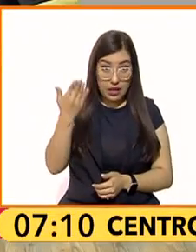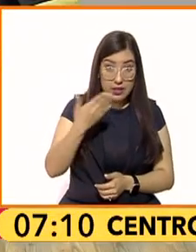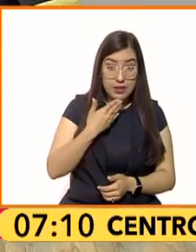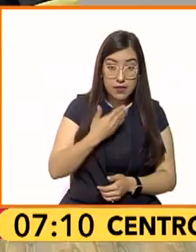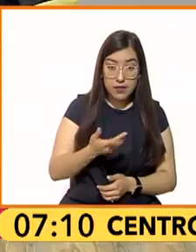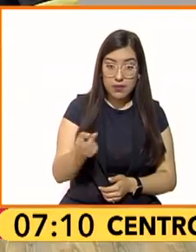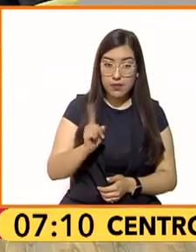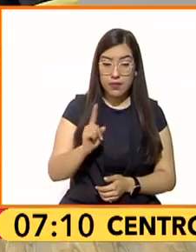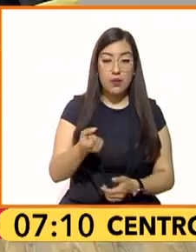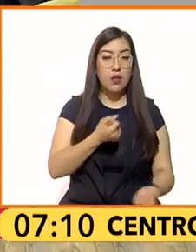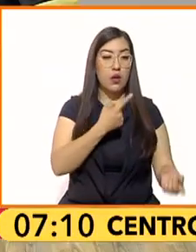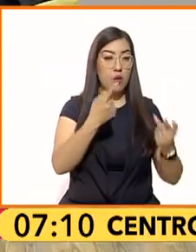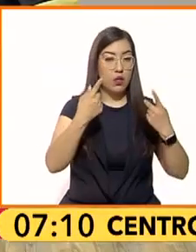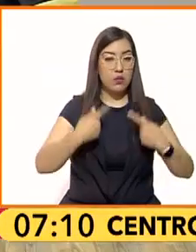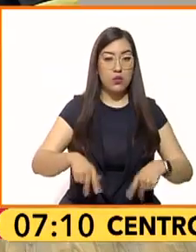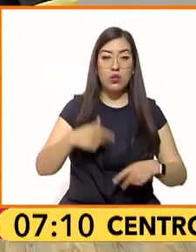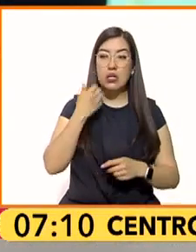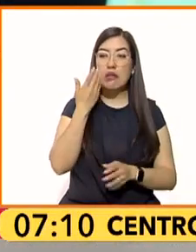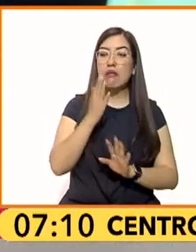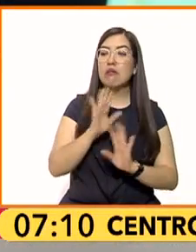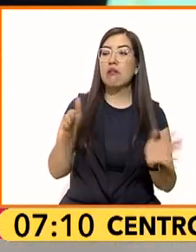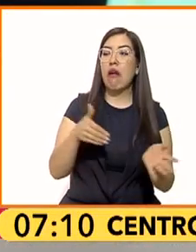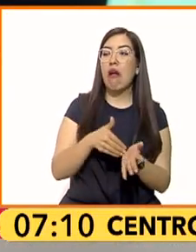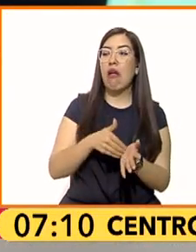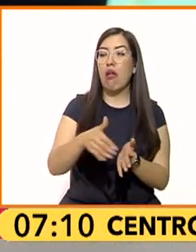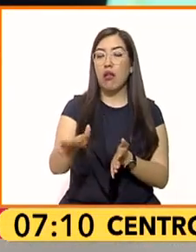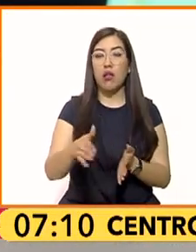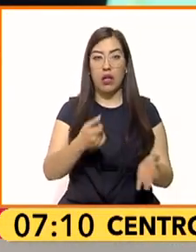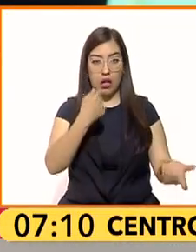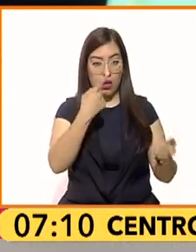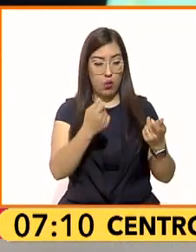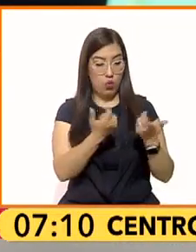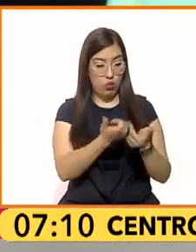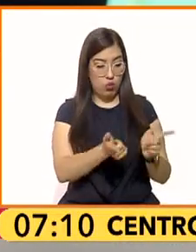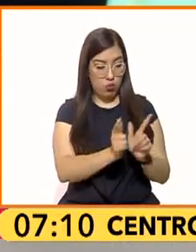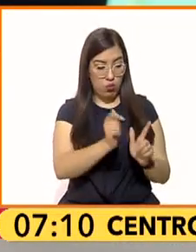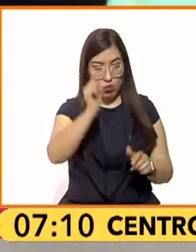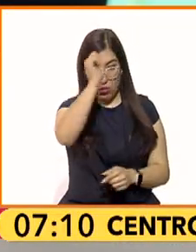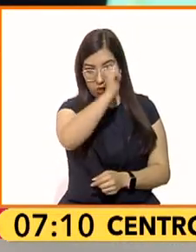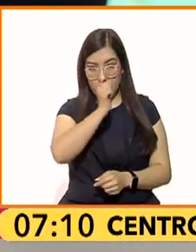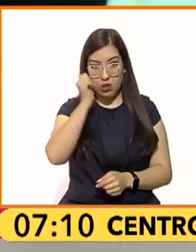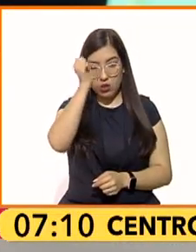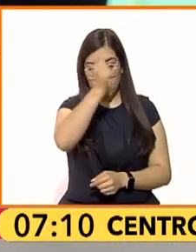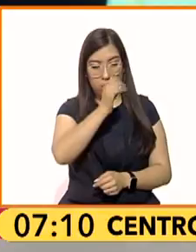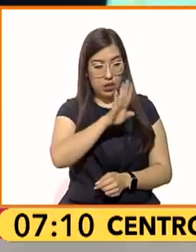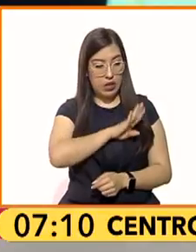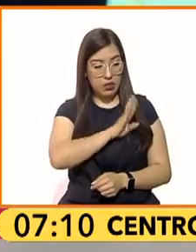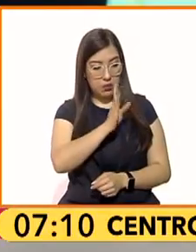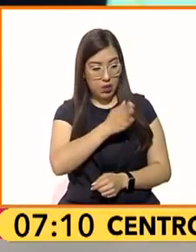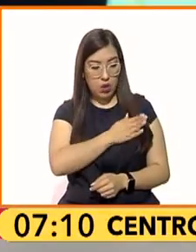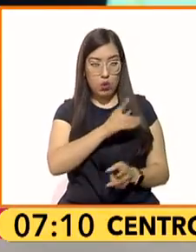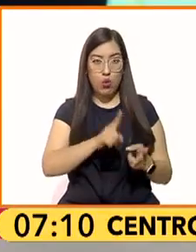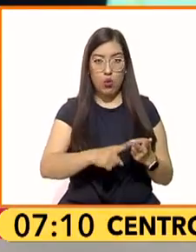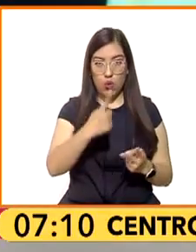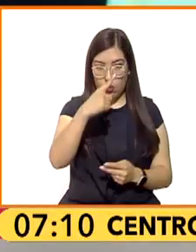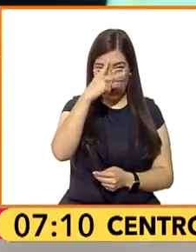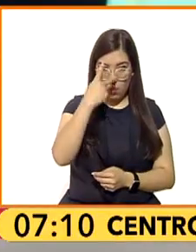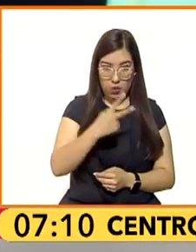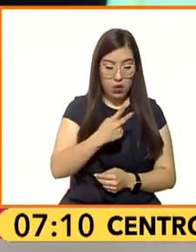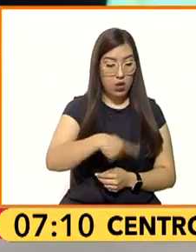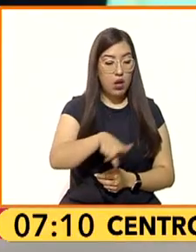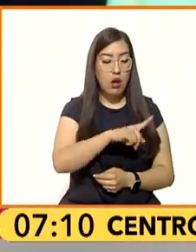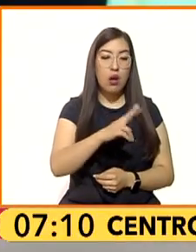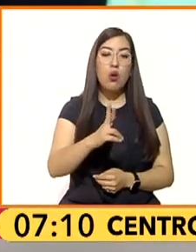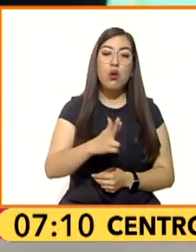su pontificado. Escuchó un lobby de sacerdotes españoles y un mexicano, había varios, en donde rezaban